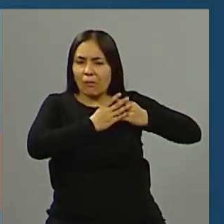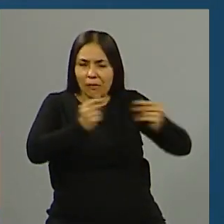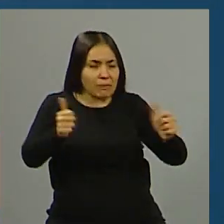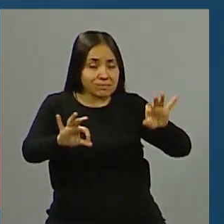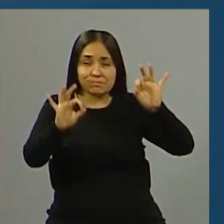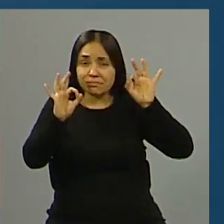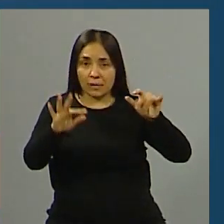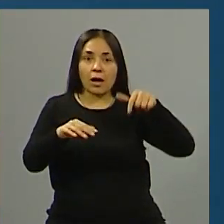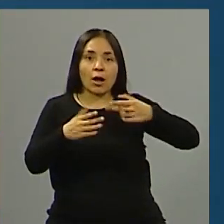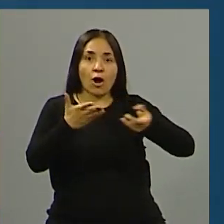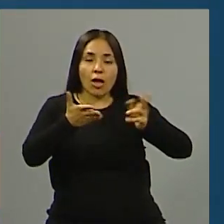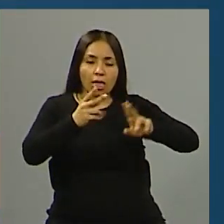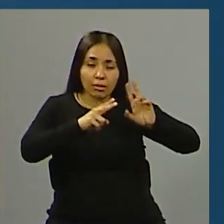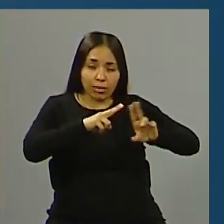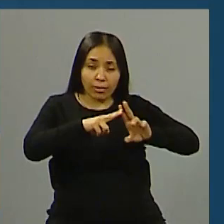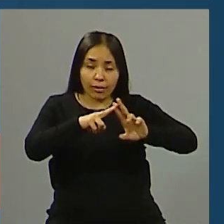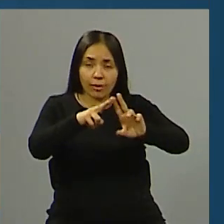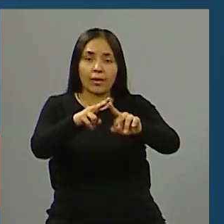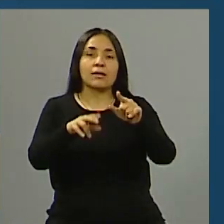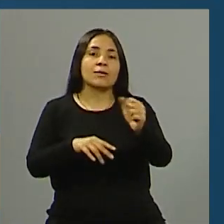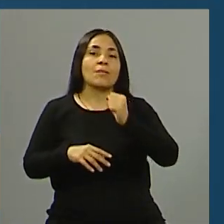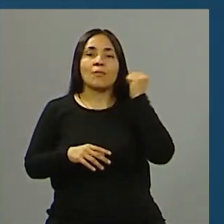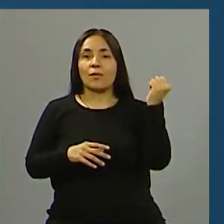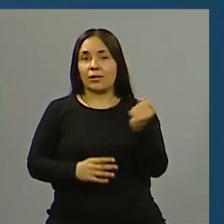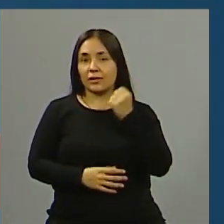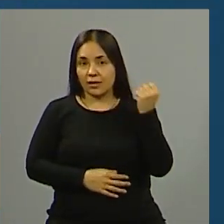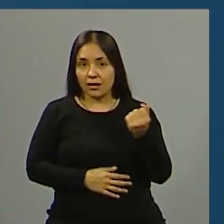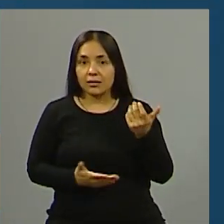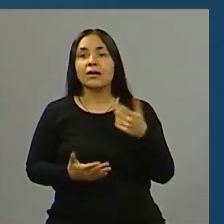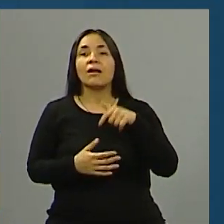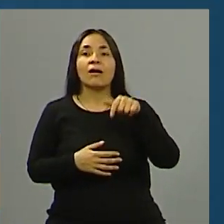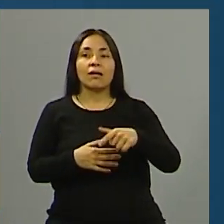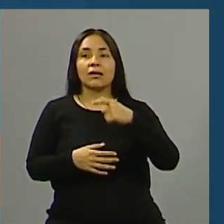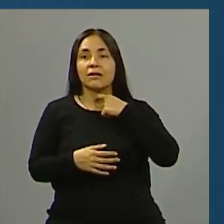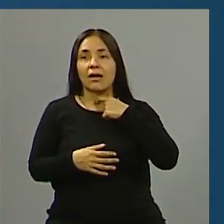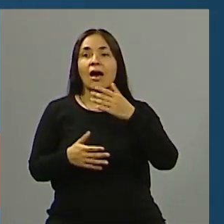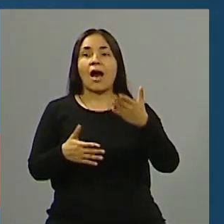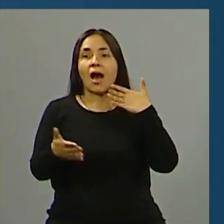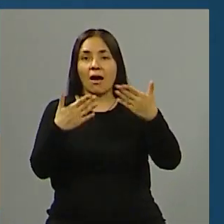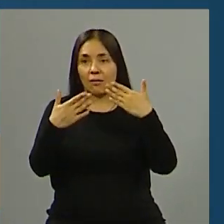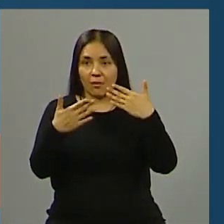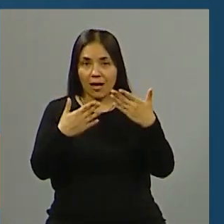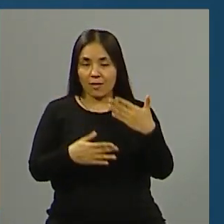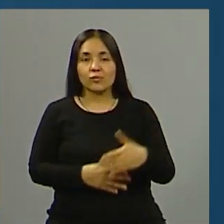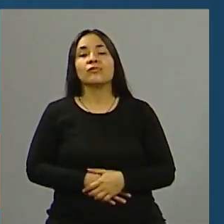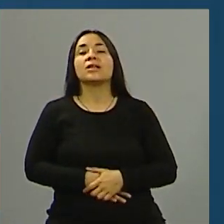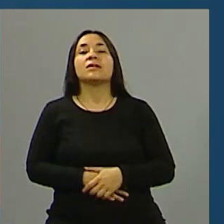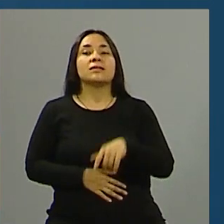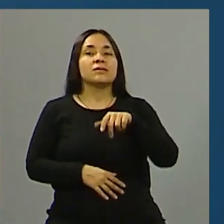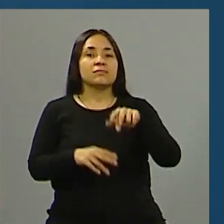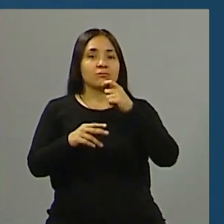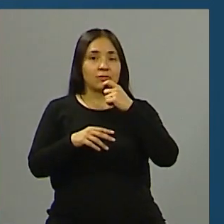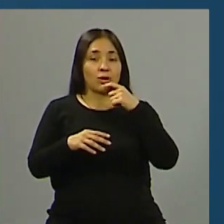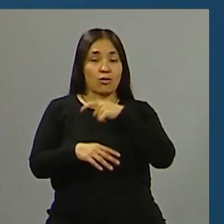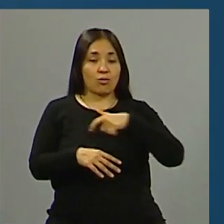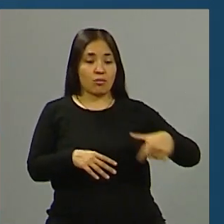ser significativo. Por eso queríamos hablar con usted, Luciano. ¿Qué tan importante ha sido para este gobierno avanzar en